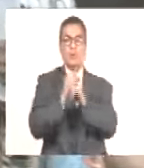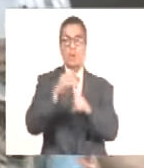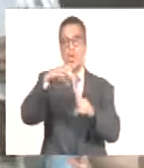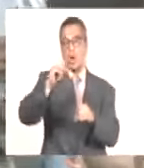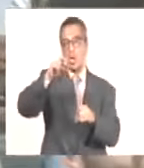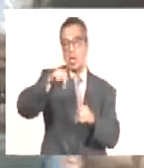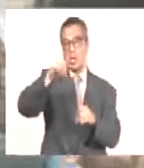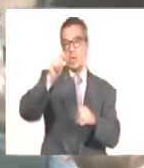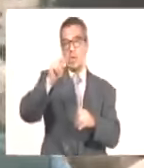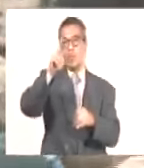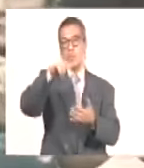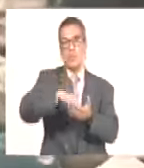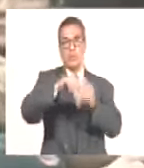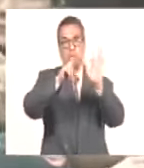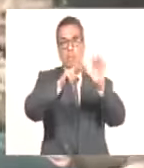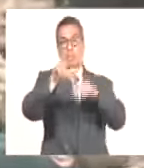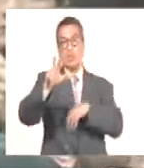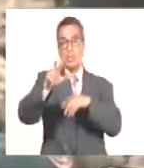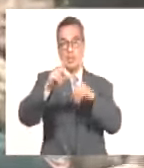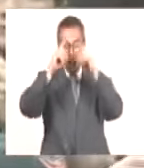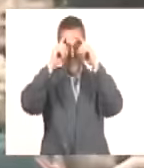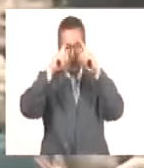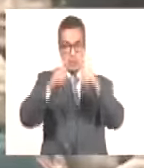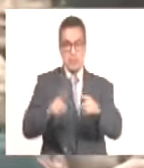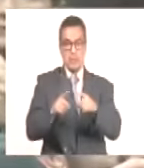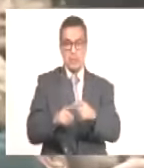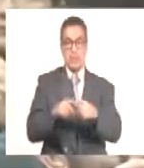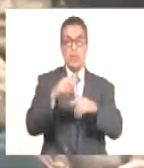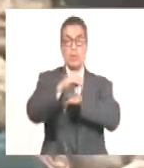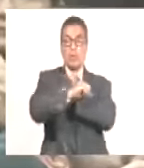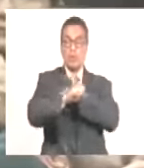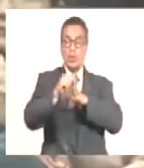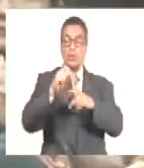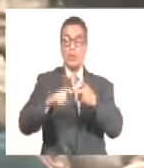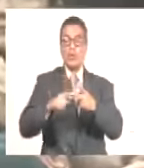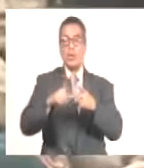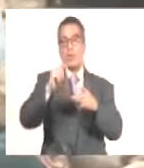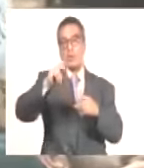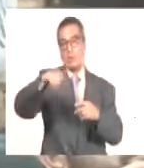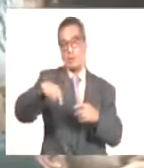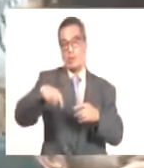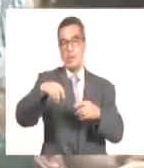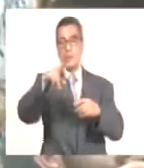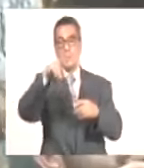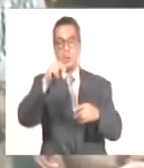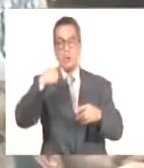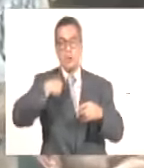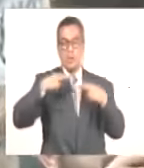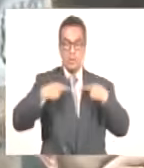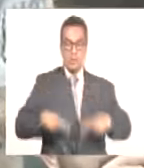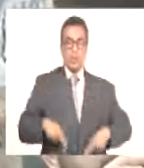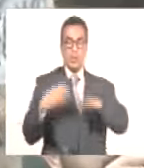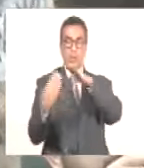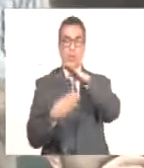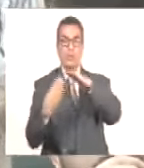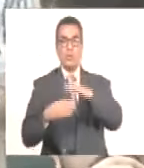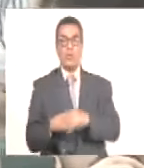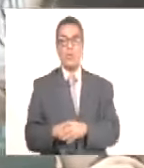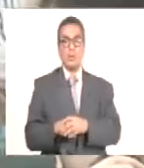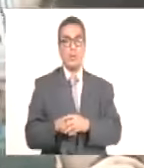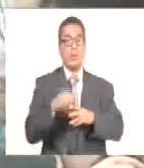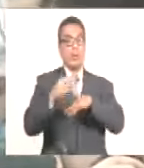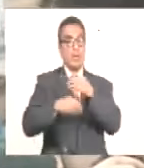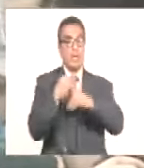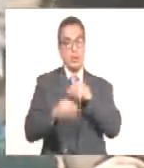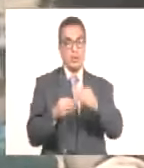ONU del 73 para definirlo como delito de apartheid, negación de los derechos humanos básicos,